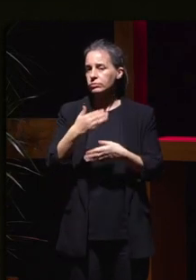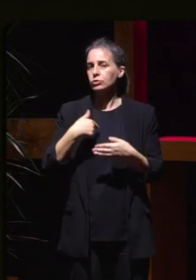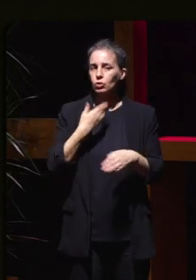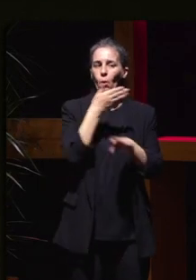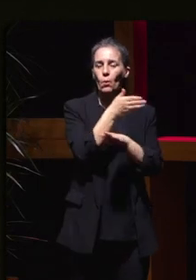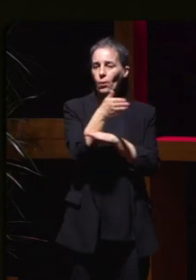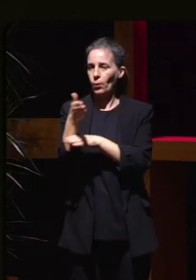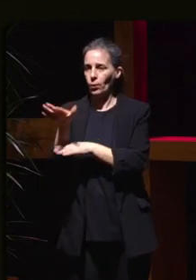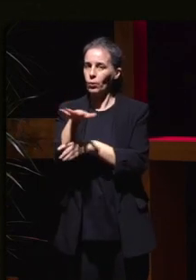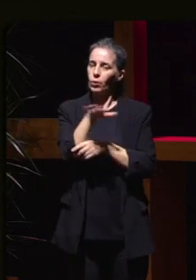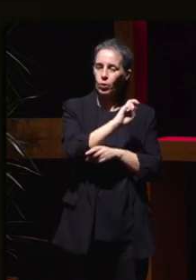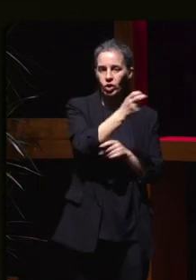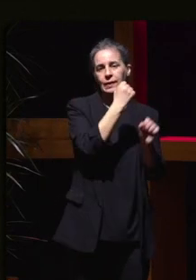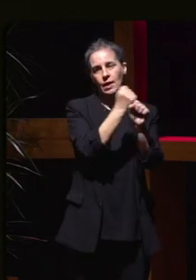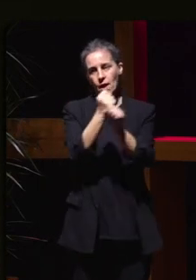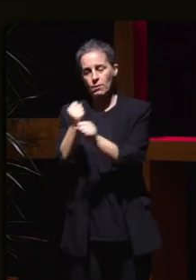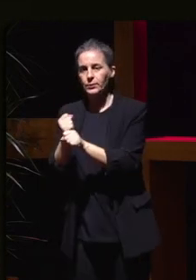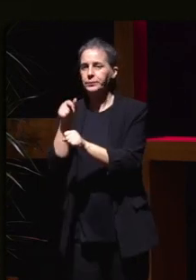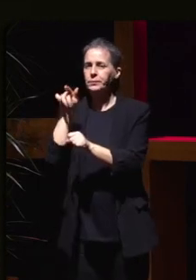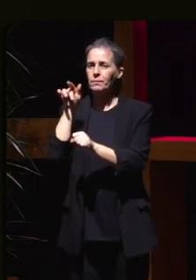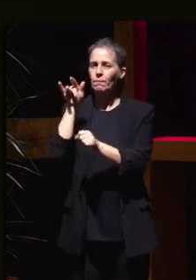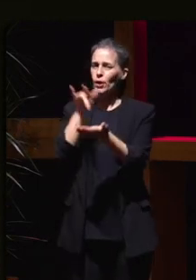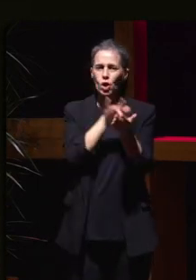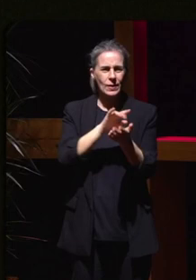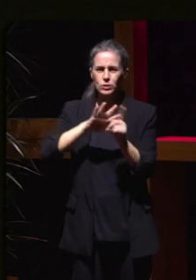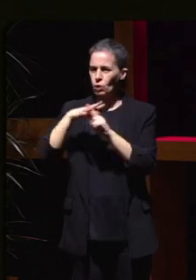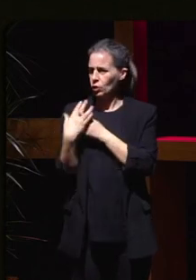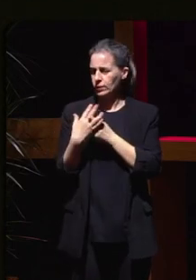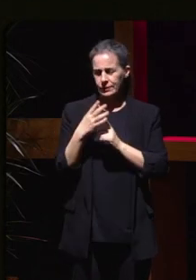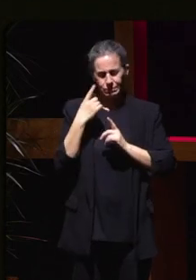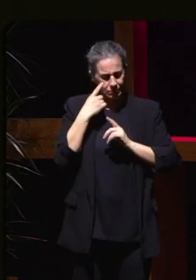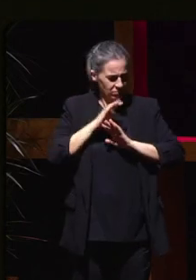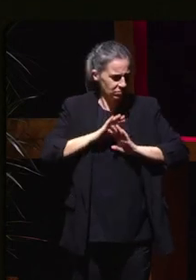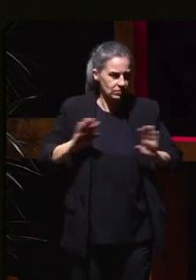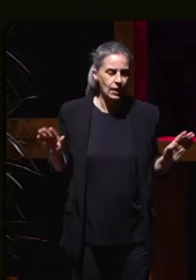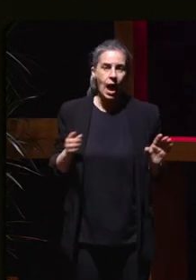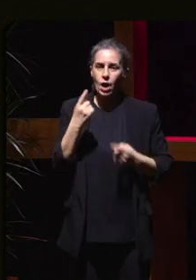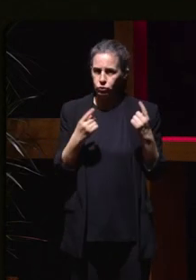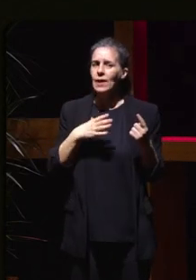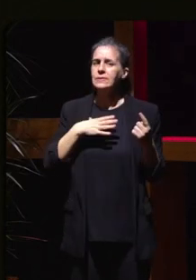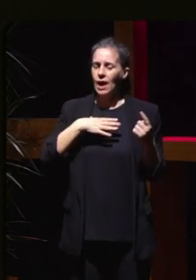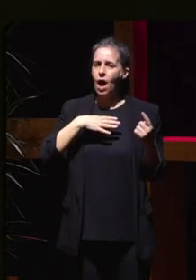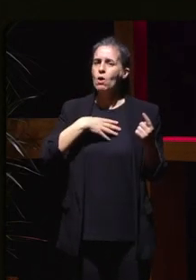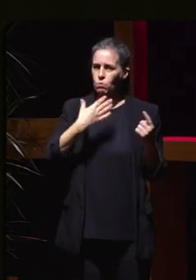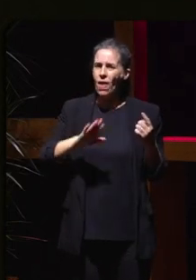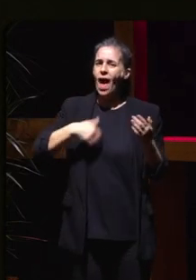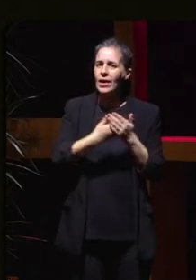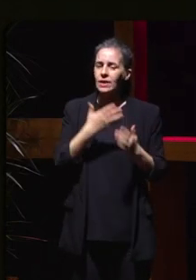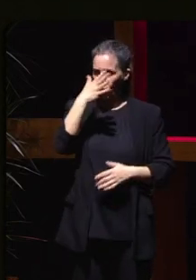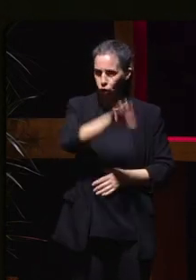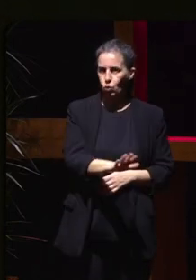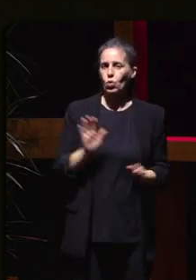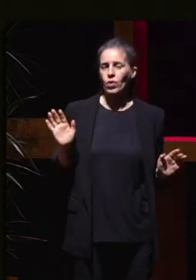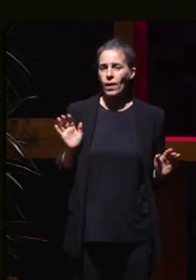es que vivían situaciones absolutamente esperpénticas pienso que moitas messmo denunciables a día de Oye Como por ejemplo